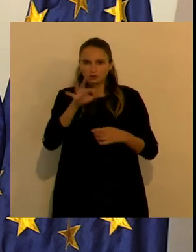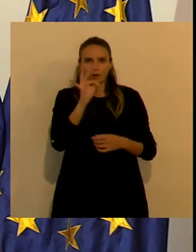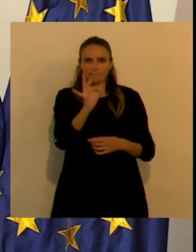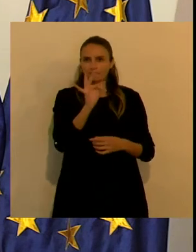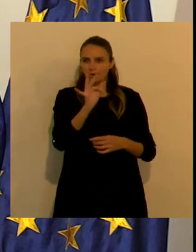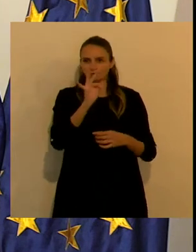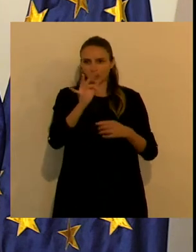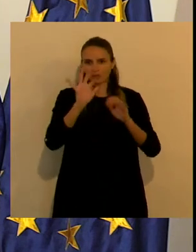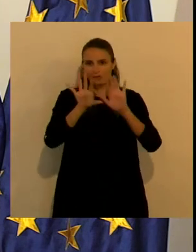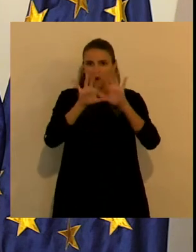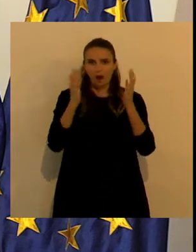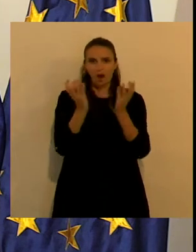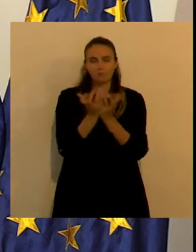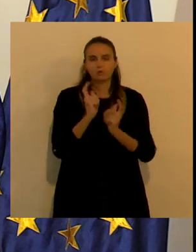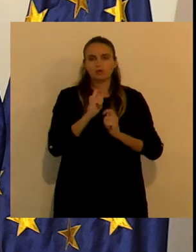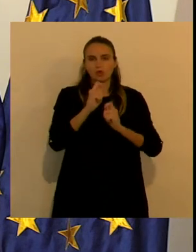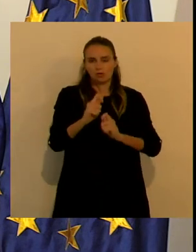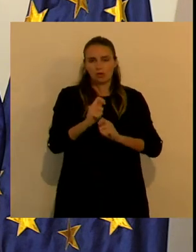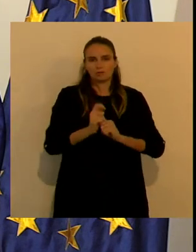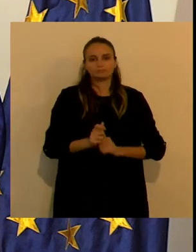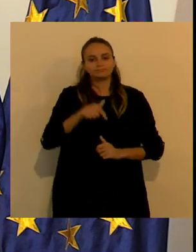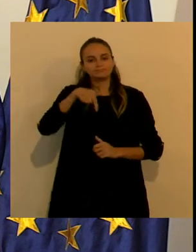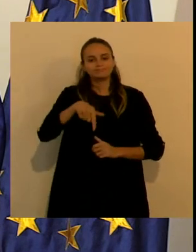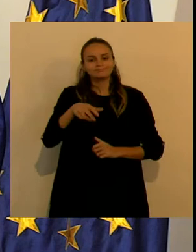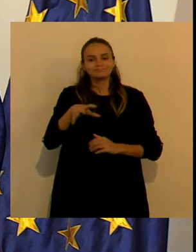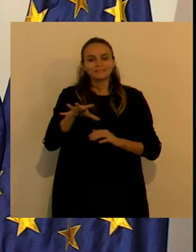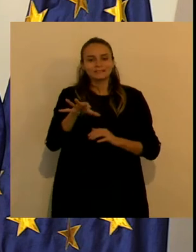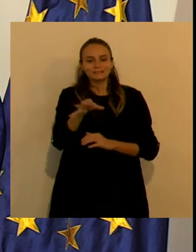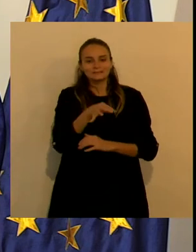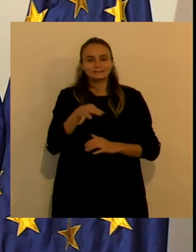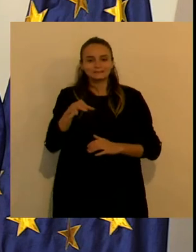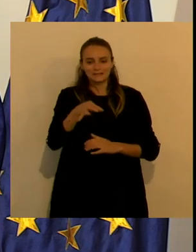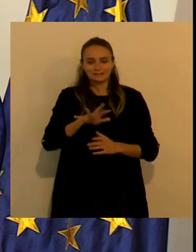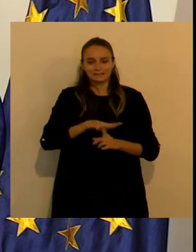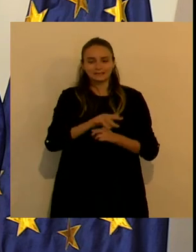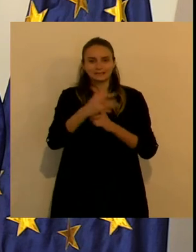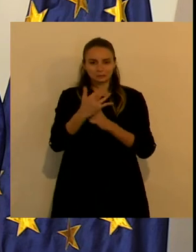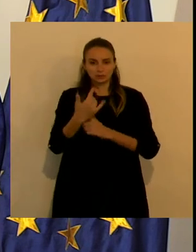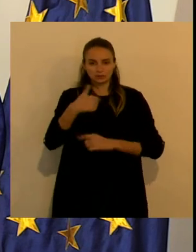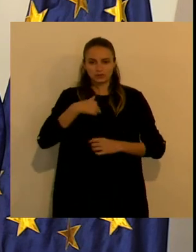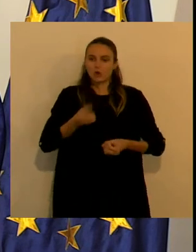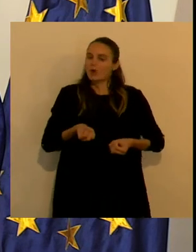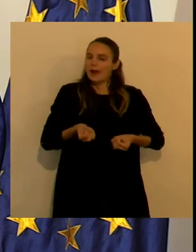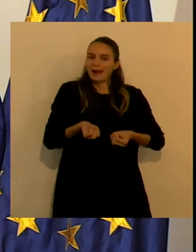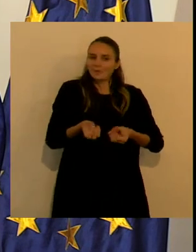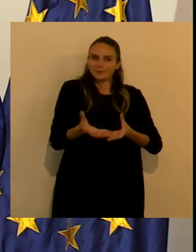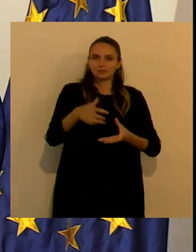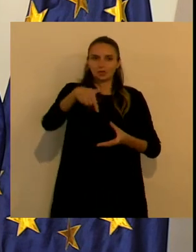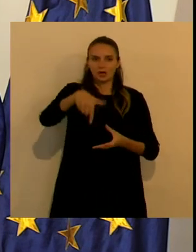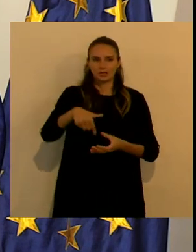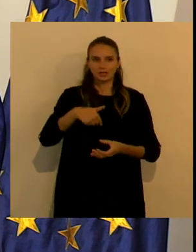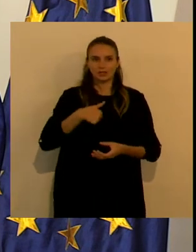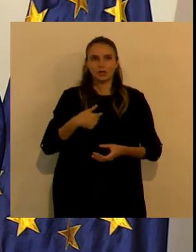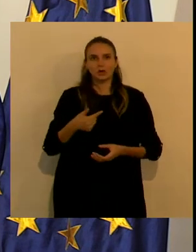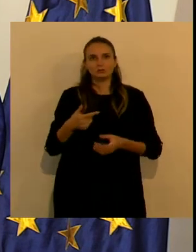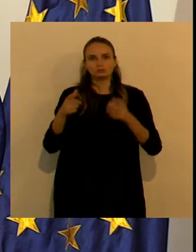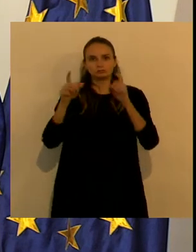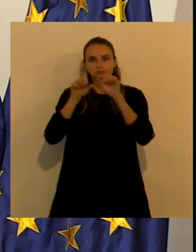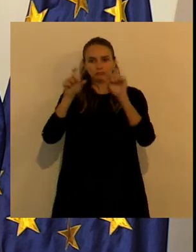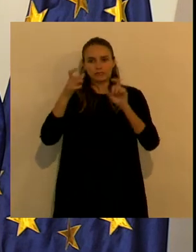esas circunstancias, nosotros, desde luego, expresamos aquí, yo en nombre de mi instituto, el máximo